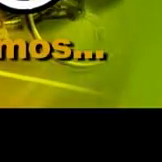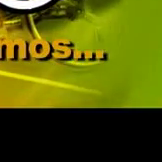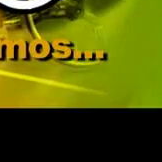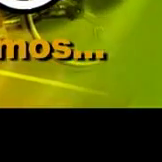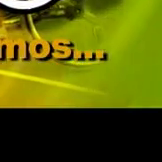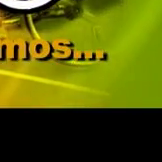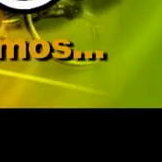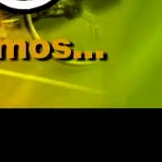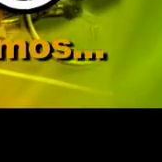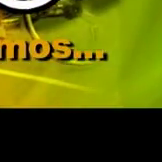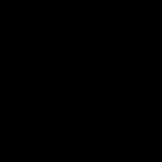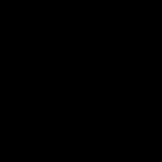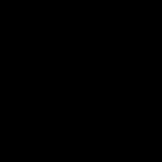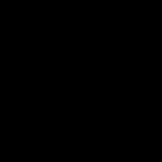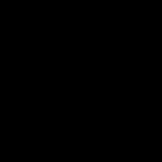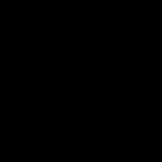¡Gracias!